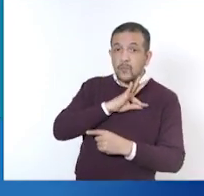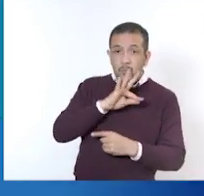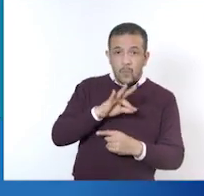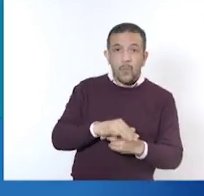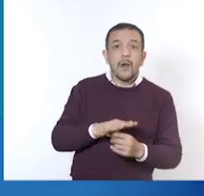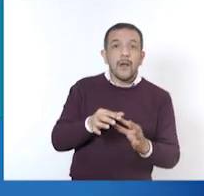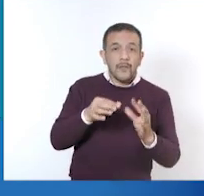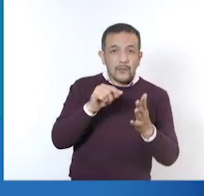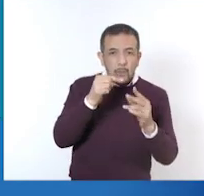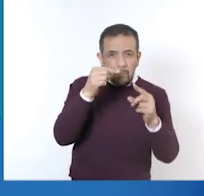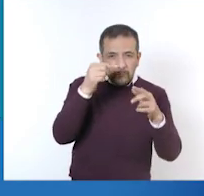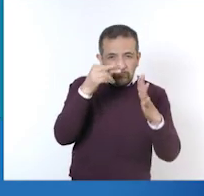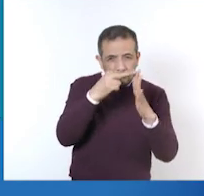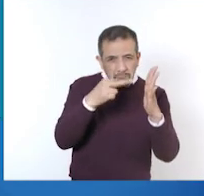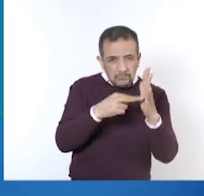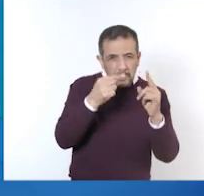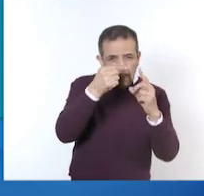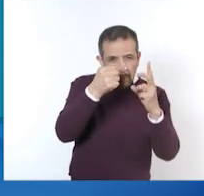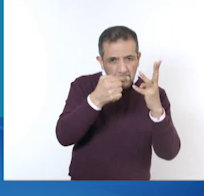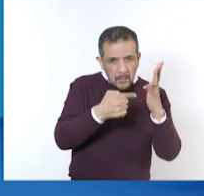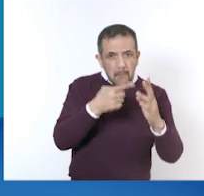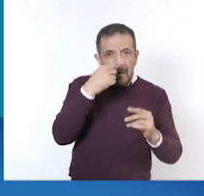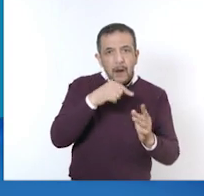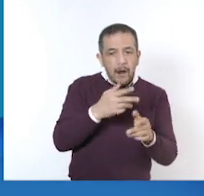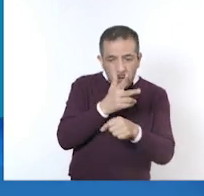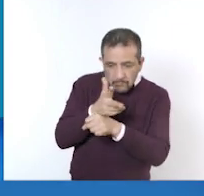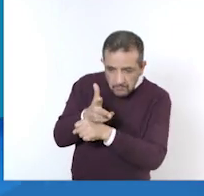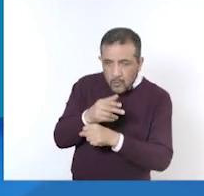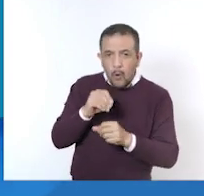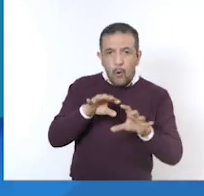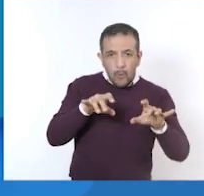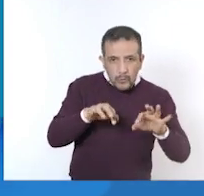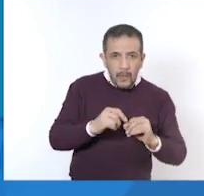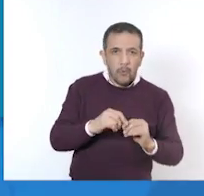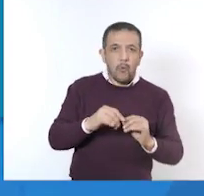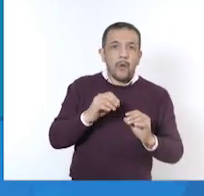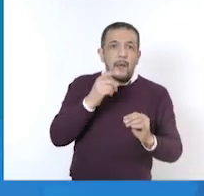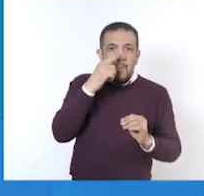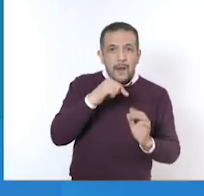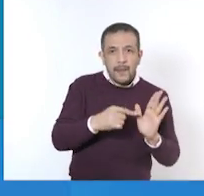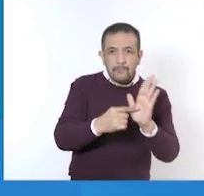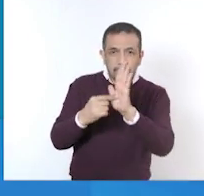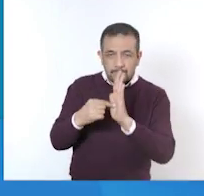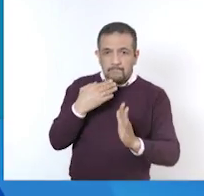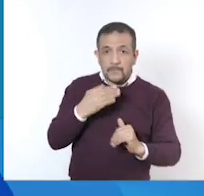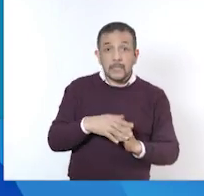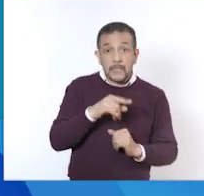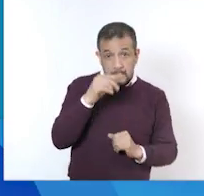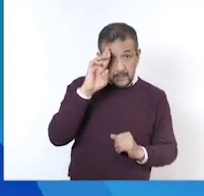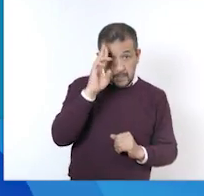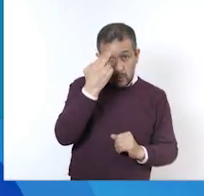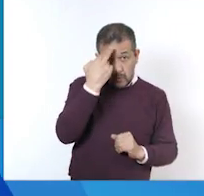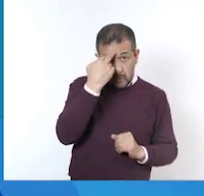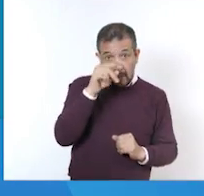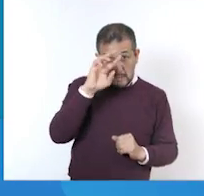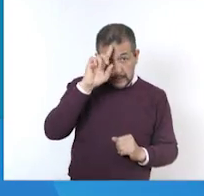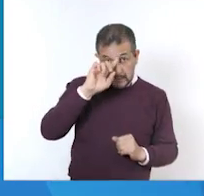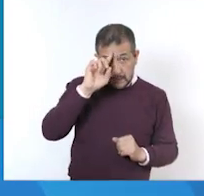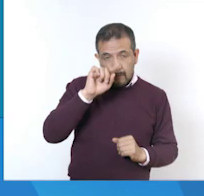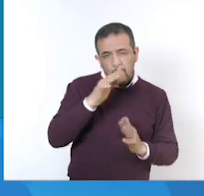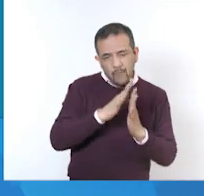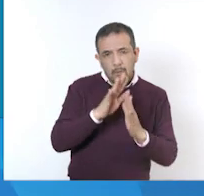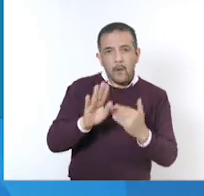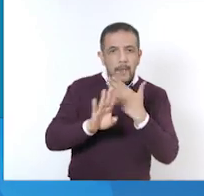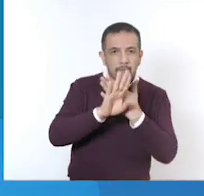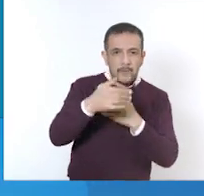para poder compartir sus proyectos desde cualquier teléfono, tablet o computadora. Les recomendamos que en las presentaciones